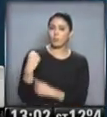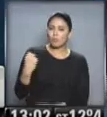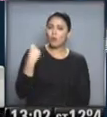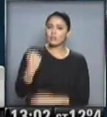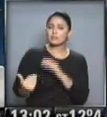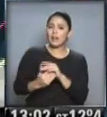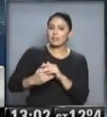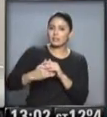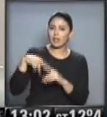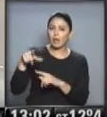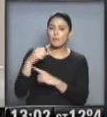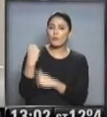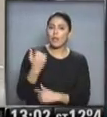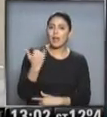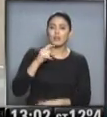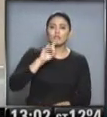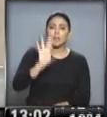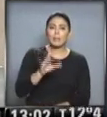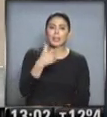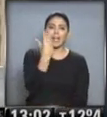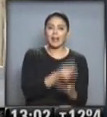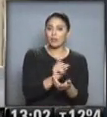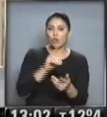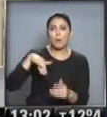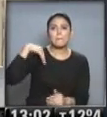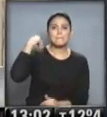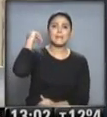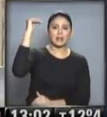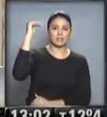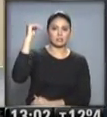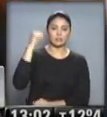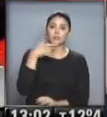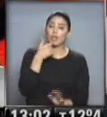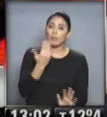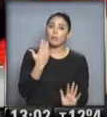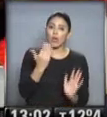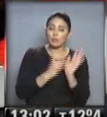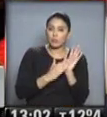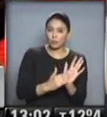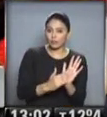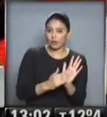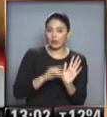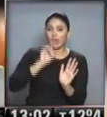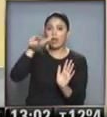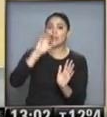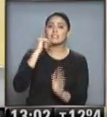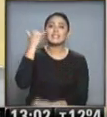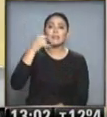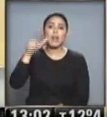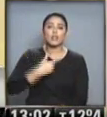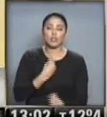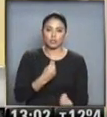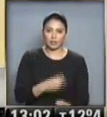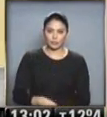que tiene más poder que un encargado seguro bueno todo esto supongo que se puede comprobar con facilidad el origen de la llamada bueno